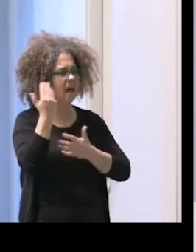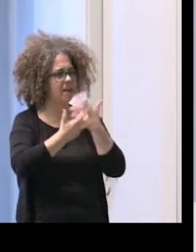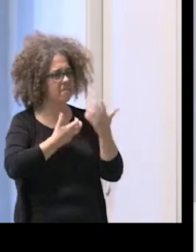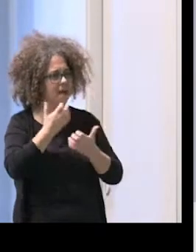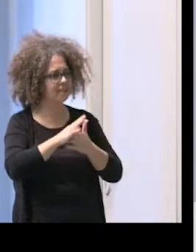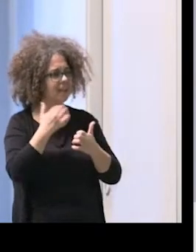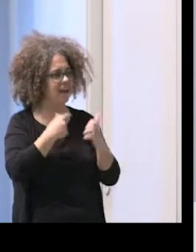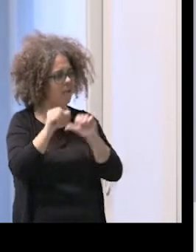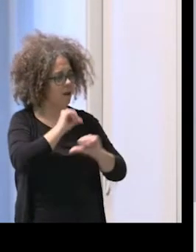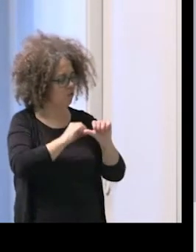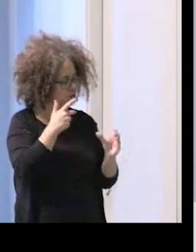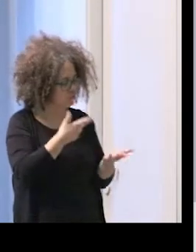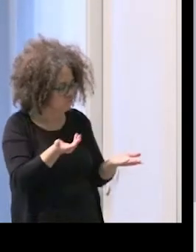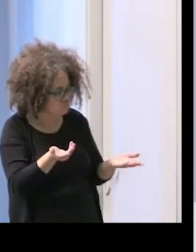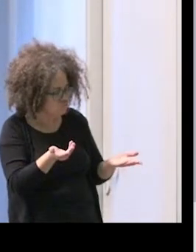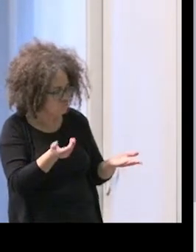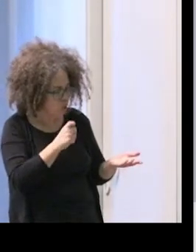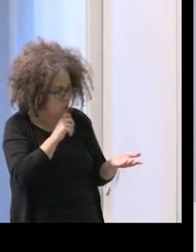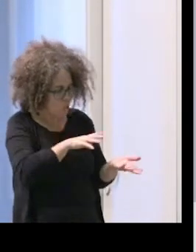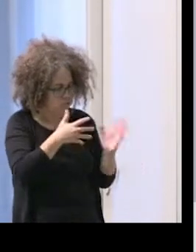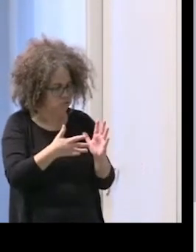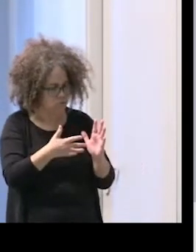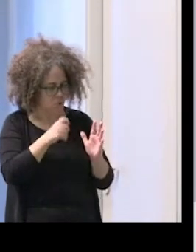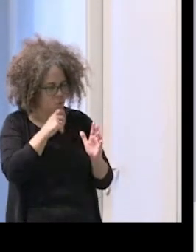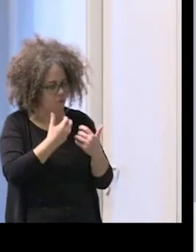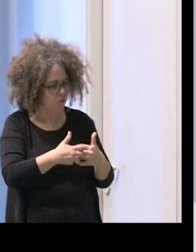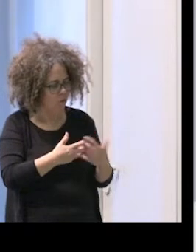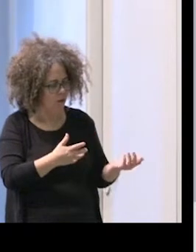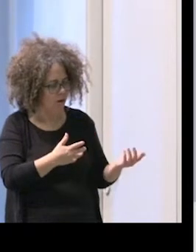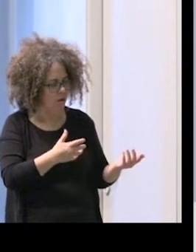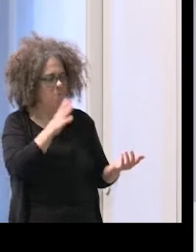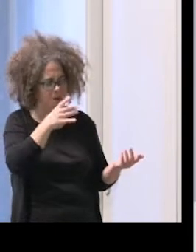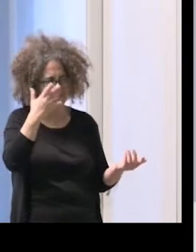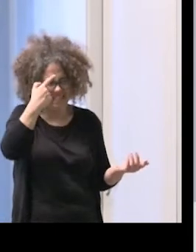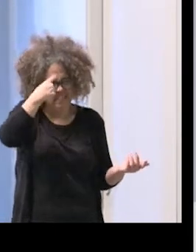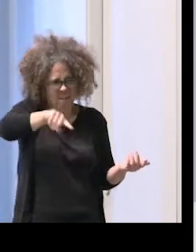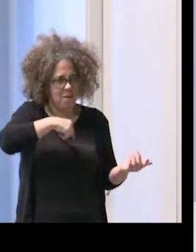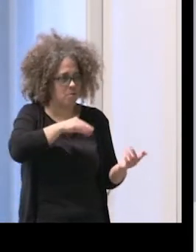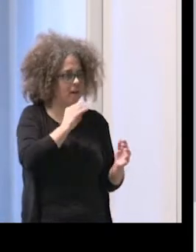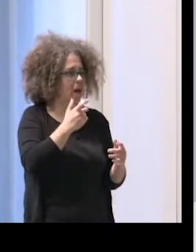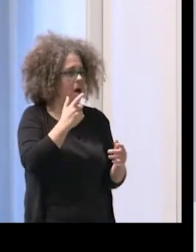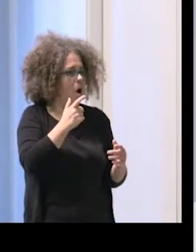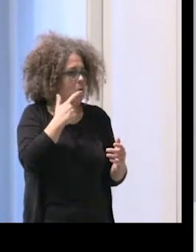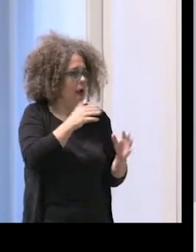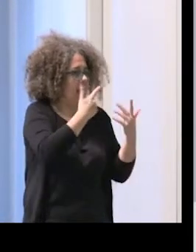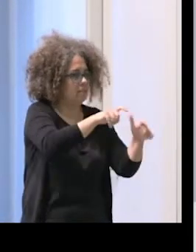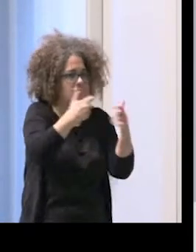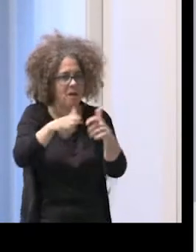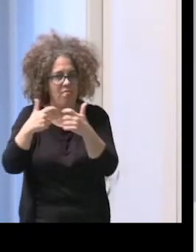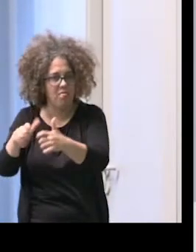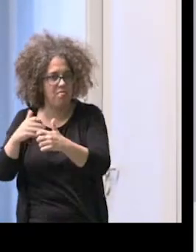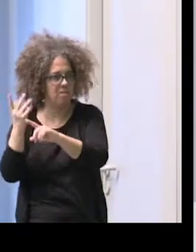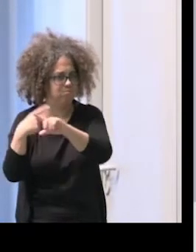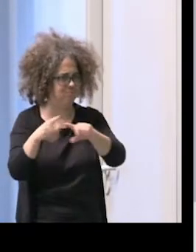ejemplo el ratón, pero sabemos que la biología de las distintas especies es diferente. Entonces, si tenemos que entender cómo funcionan estas células en el